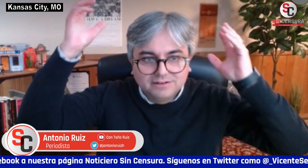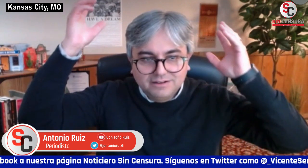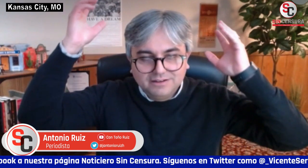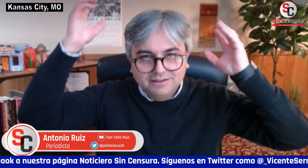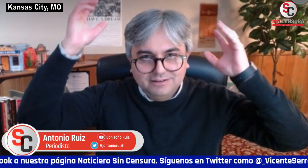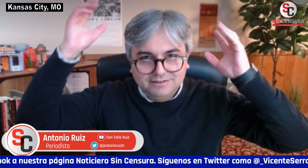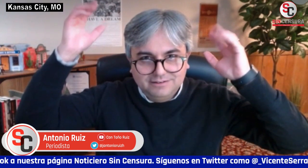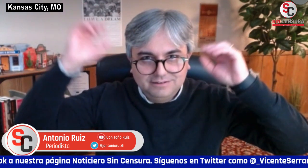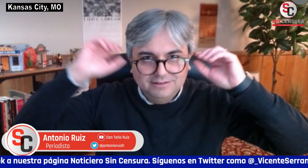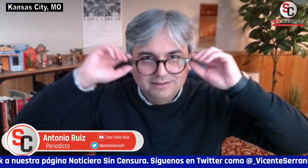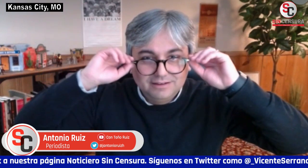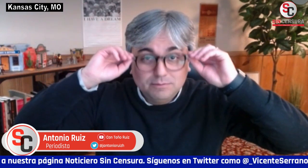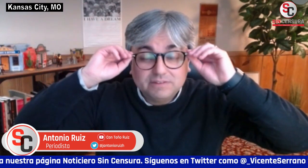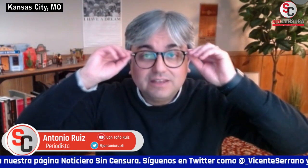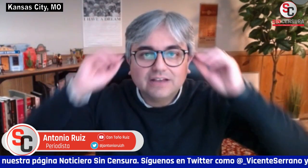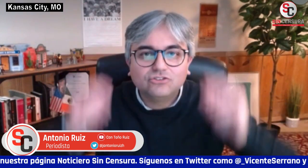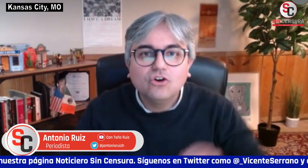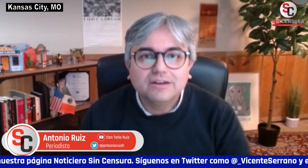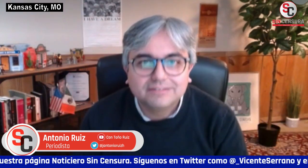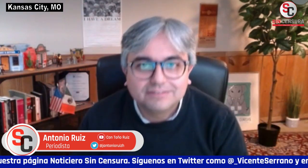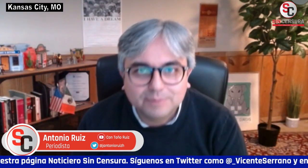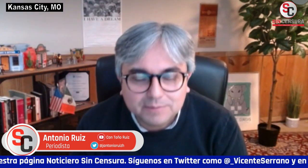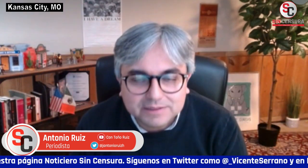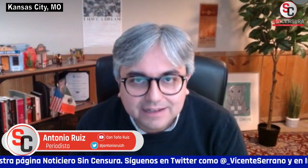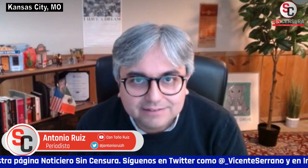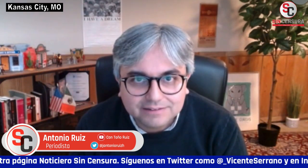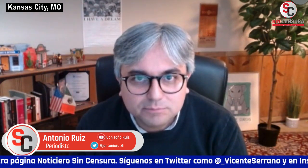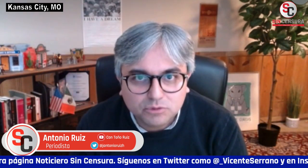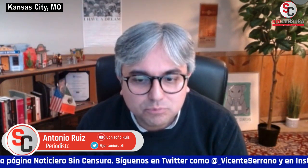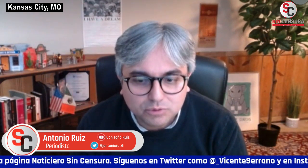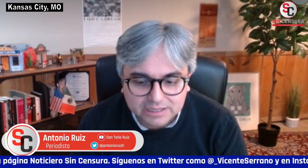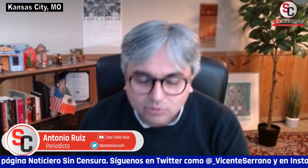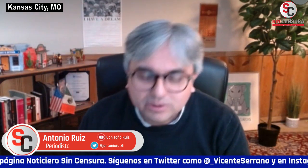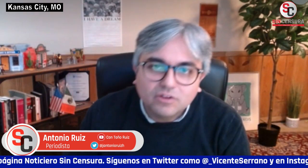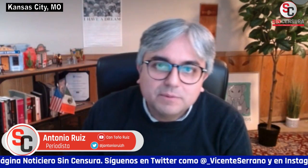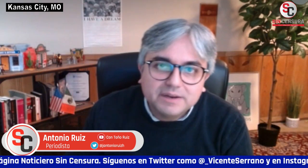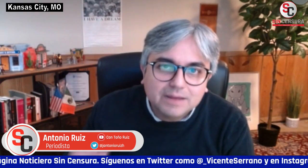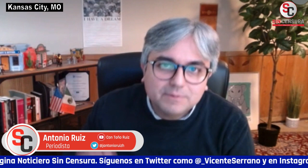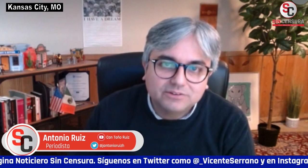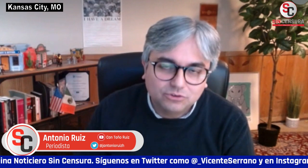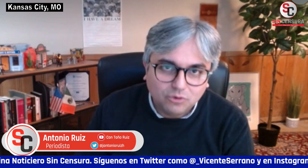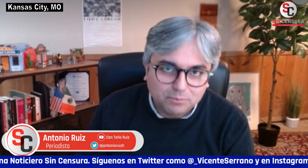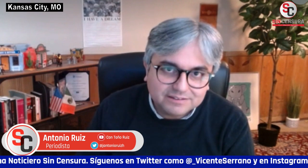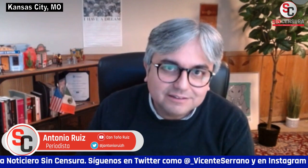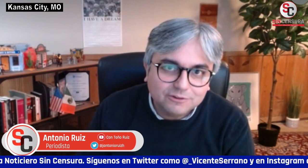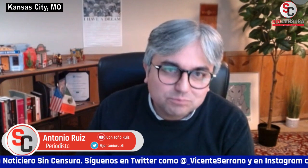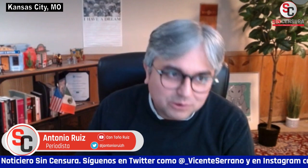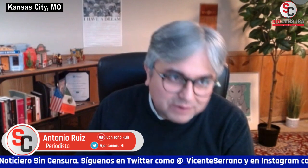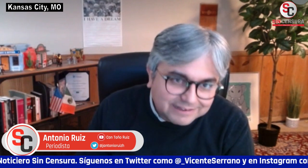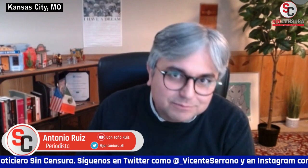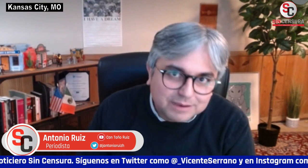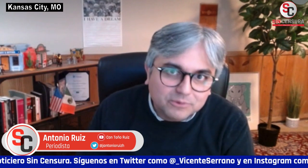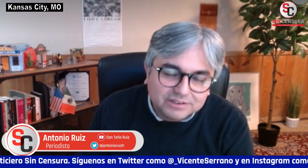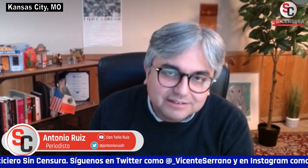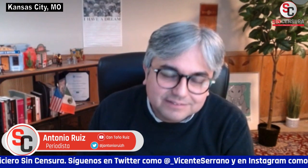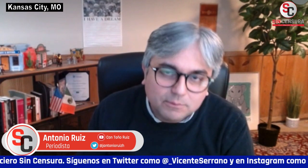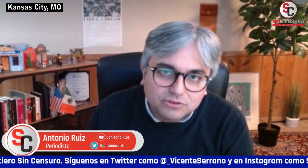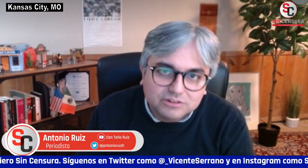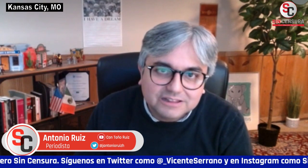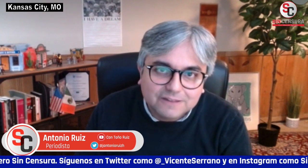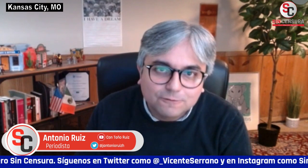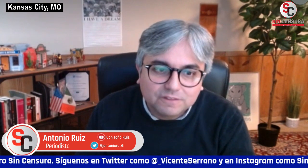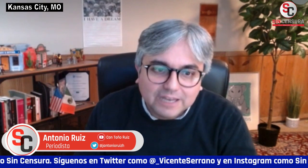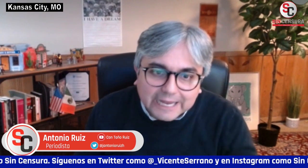haber eh, investigaciones para evitar este tipo de impunidad. Lo que no deberían haber son homicidios, pero en esas vamos, esas